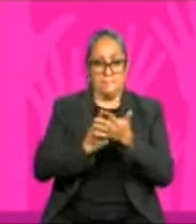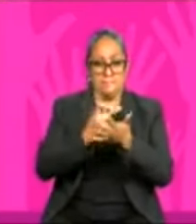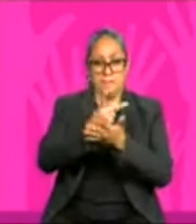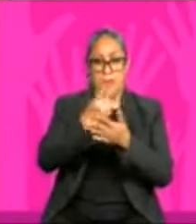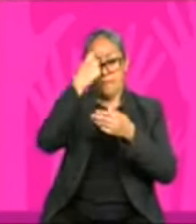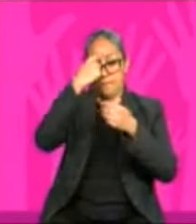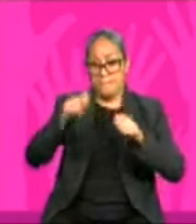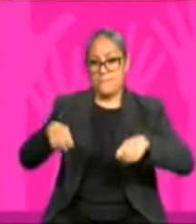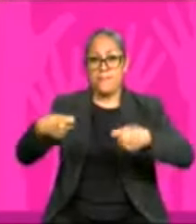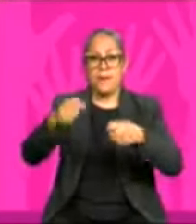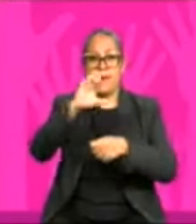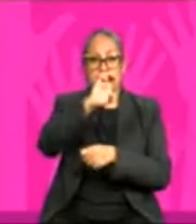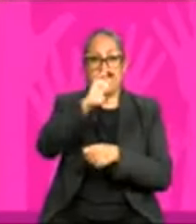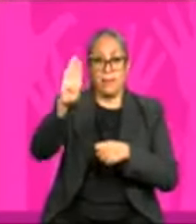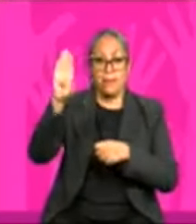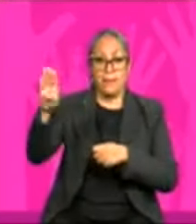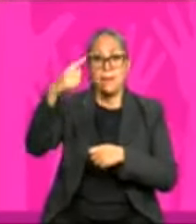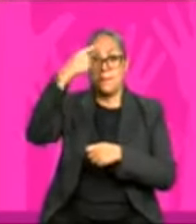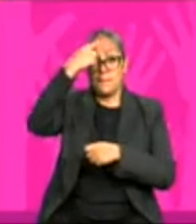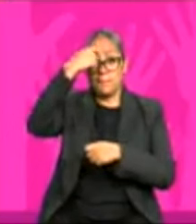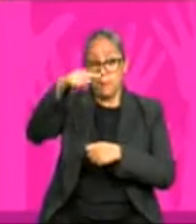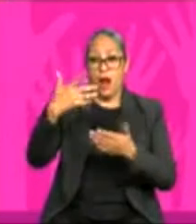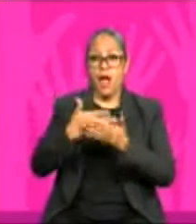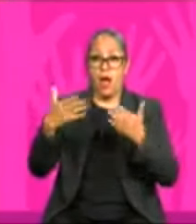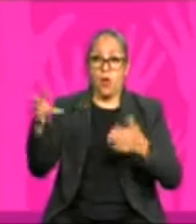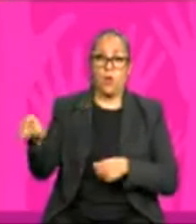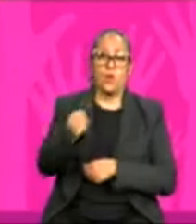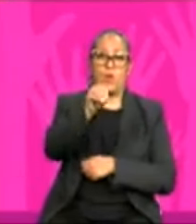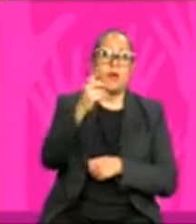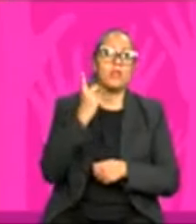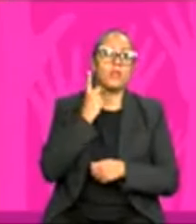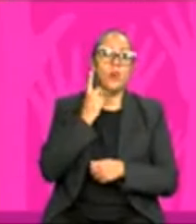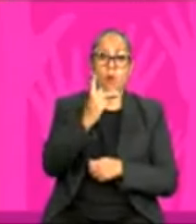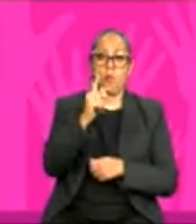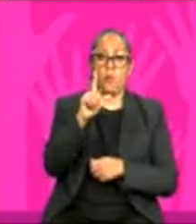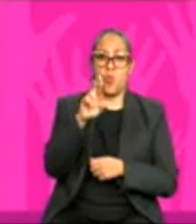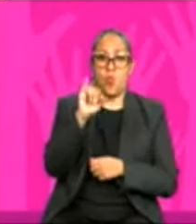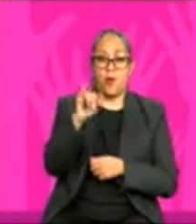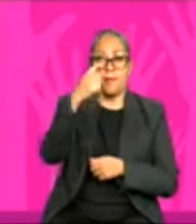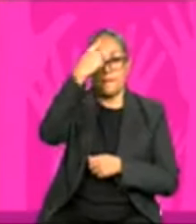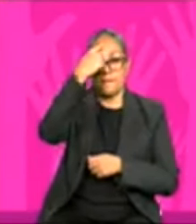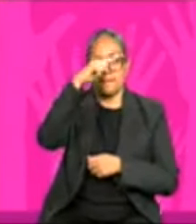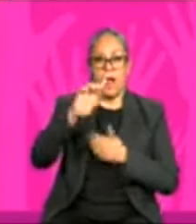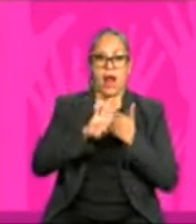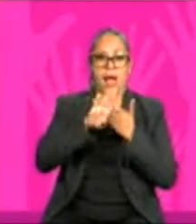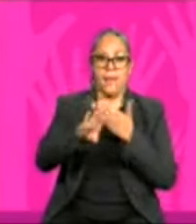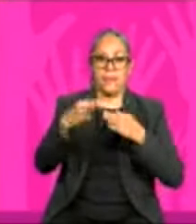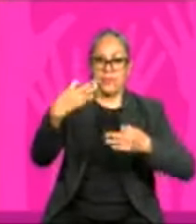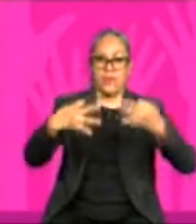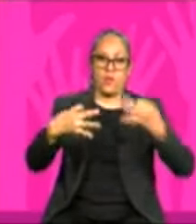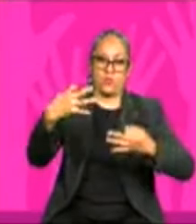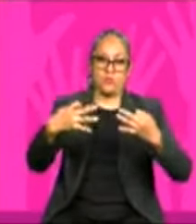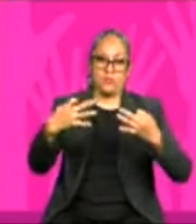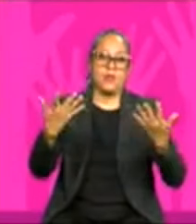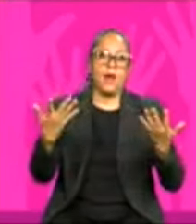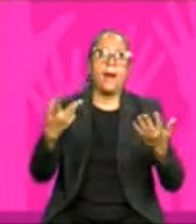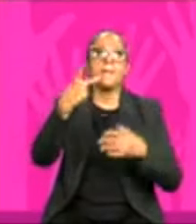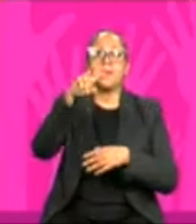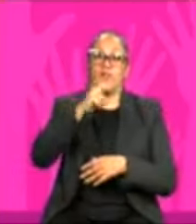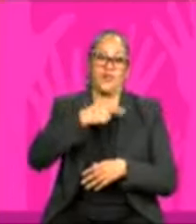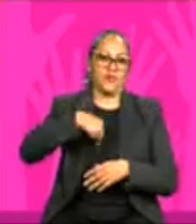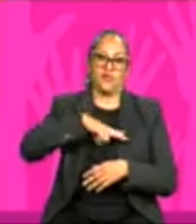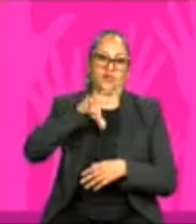diputación plurinominal para que tenga fuero y así pueda huir de la justicia y no dar cuentas a los morelenses. Pero no se lo vamos